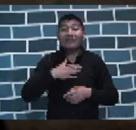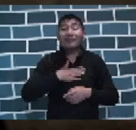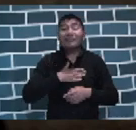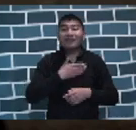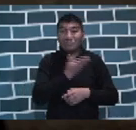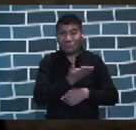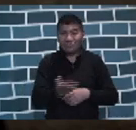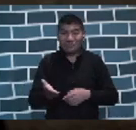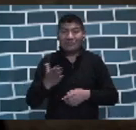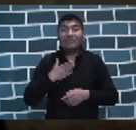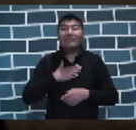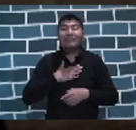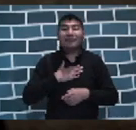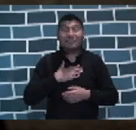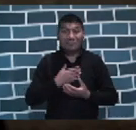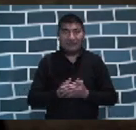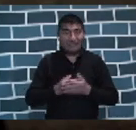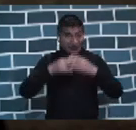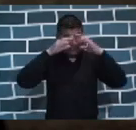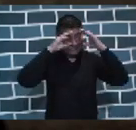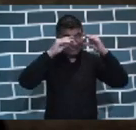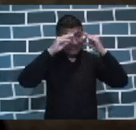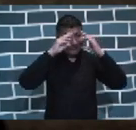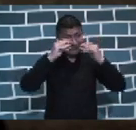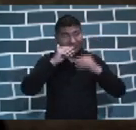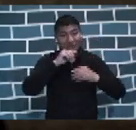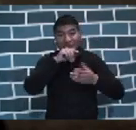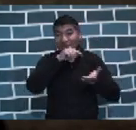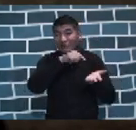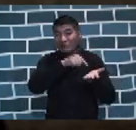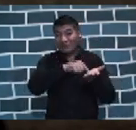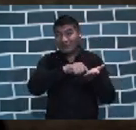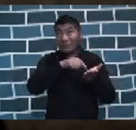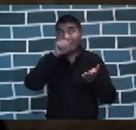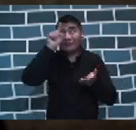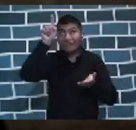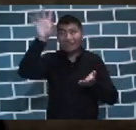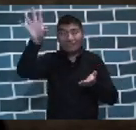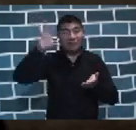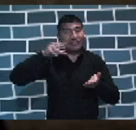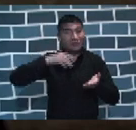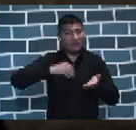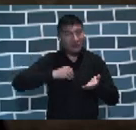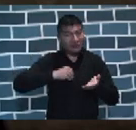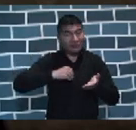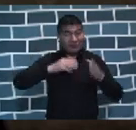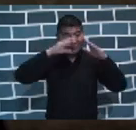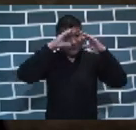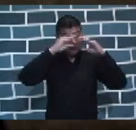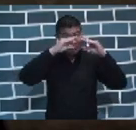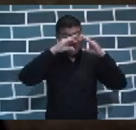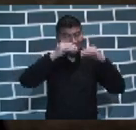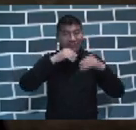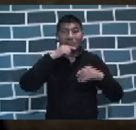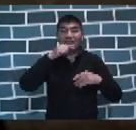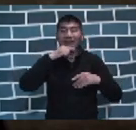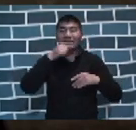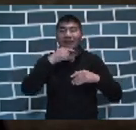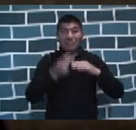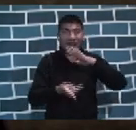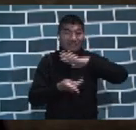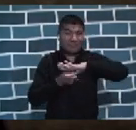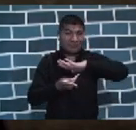lo mío enseñará aquello que él recibió enseña dice san pablo